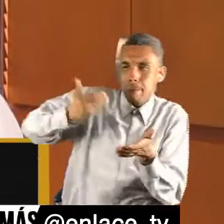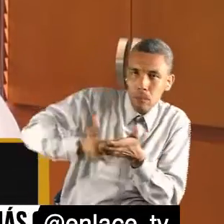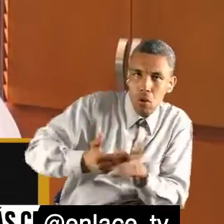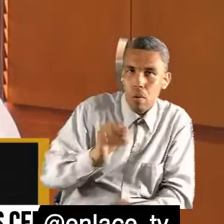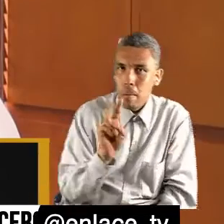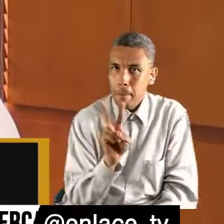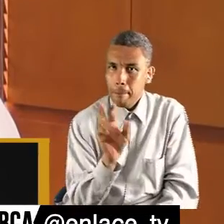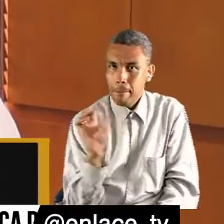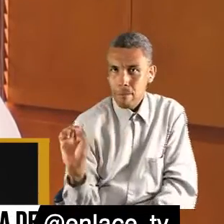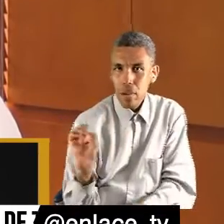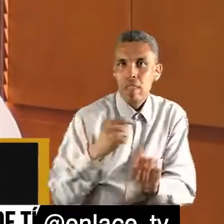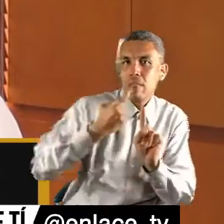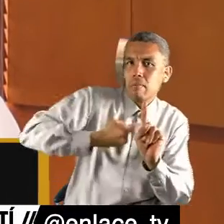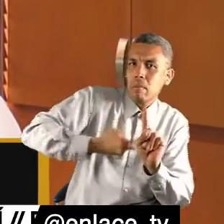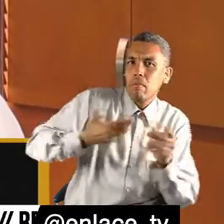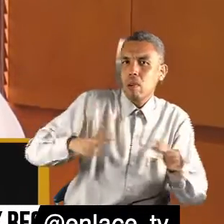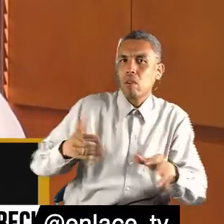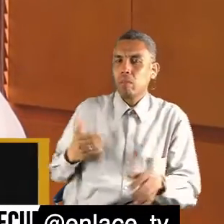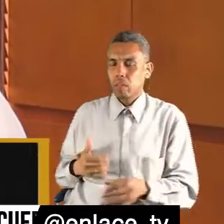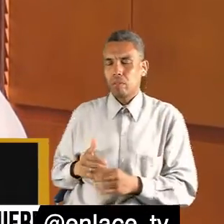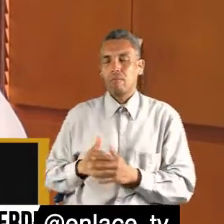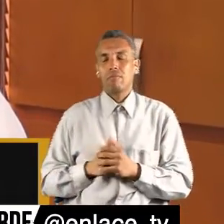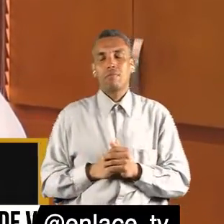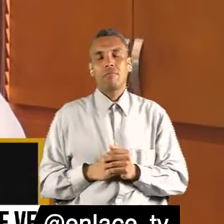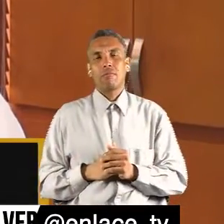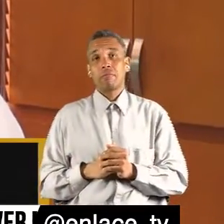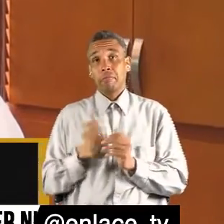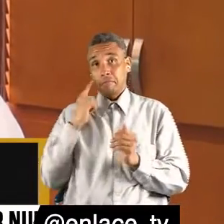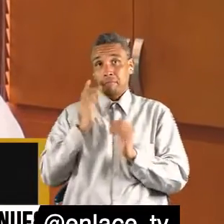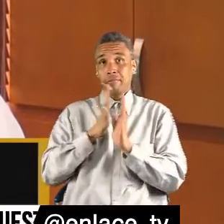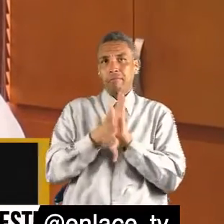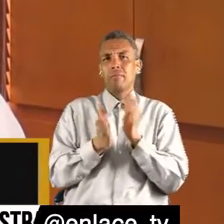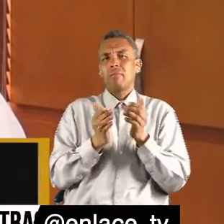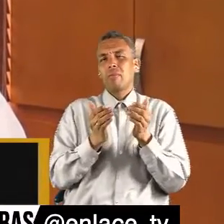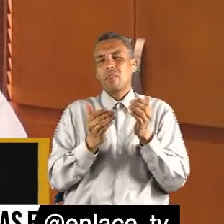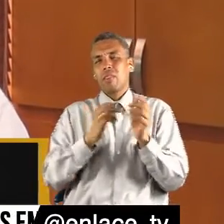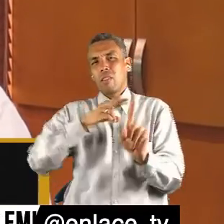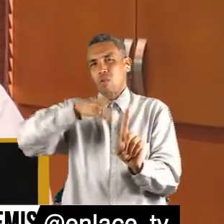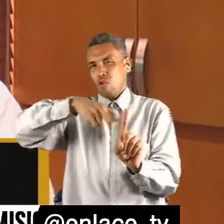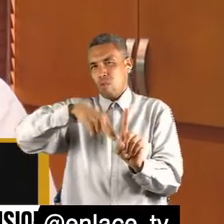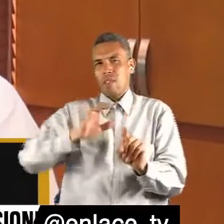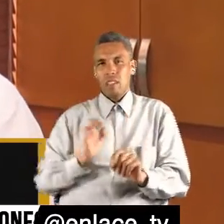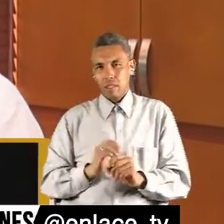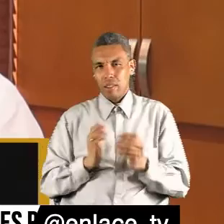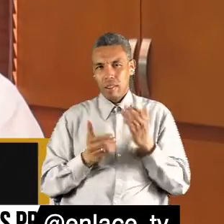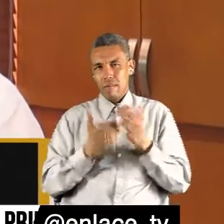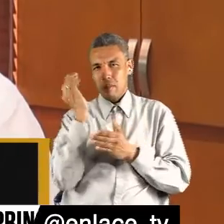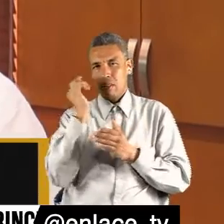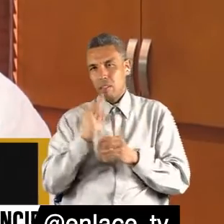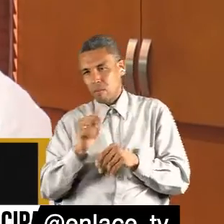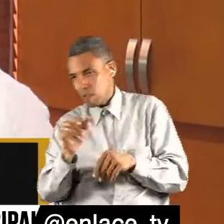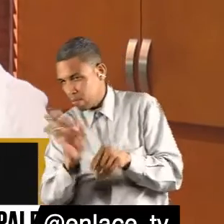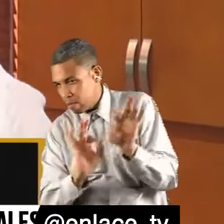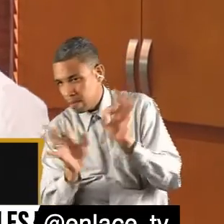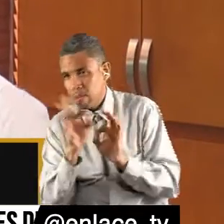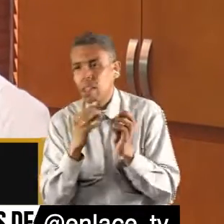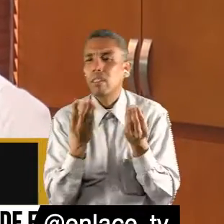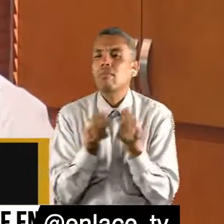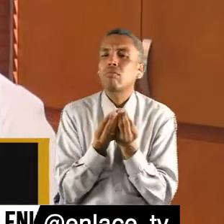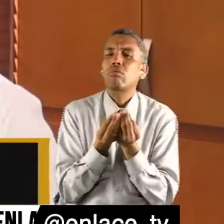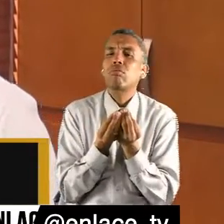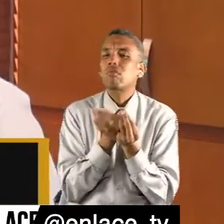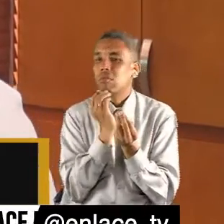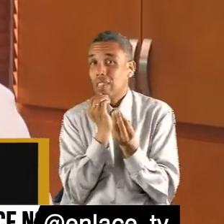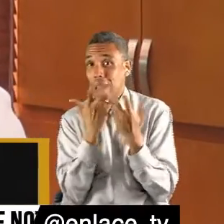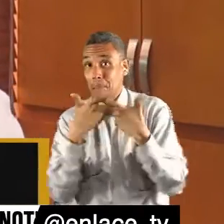tal, tiene un proceso como aproximadamente como 2 meses. La idea es que a finales de mayo se firme el contrato y posterior a la firma y legalización